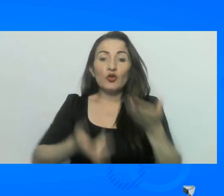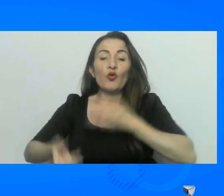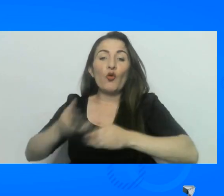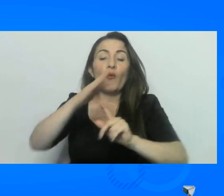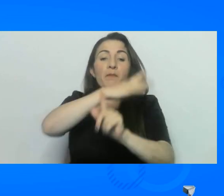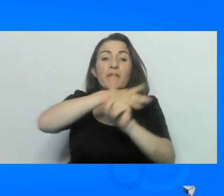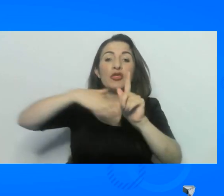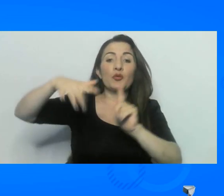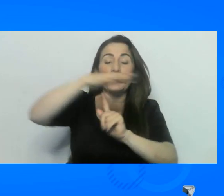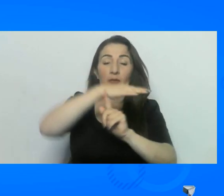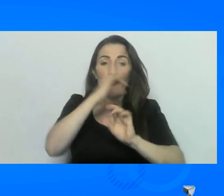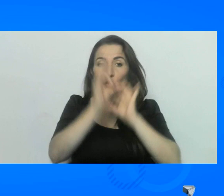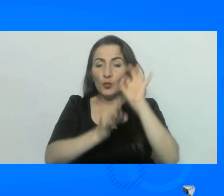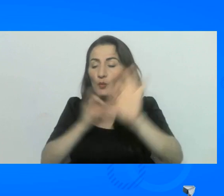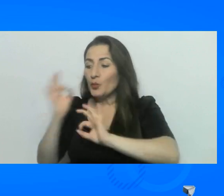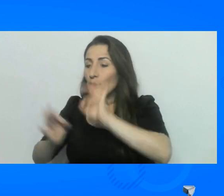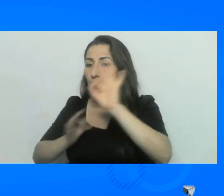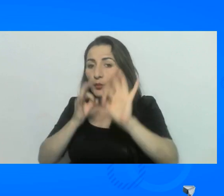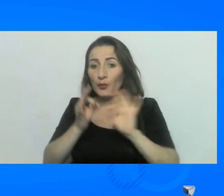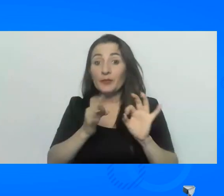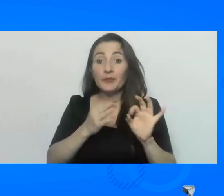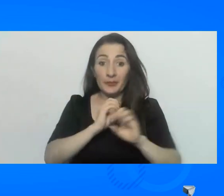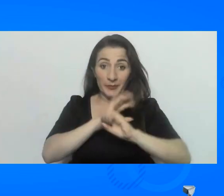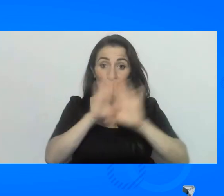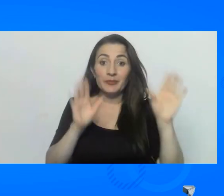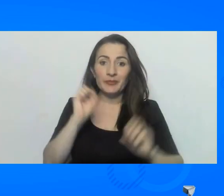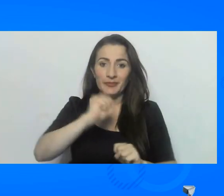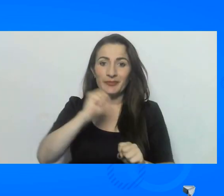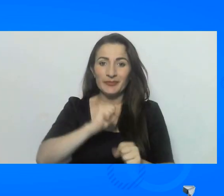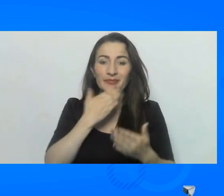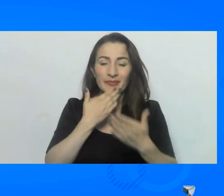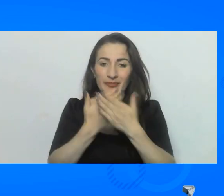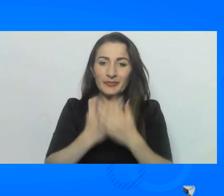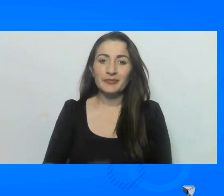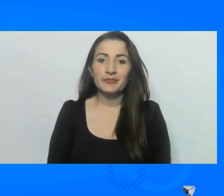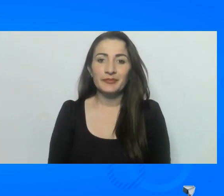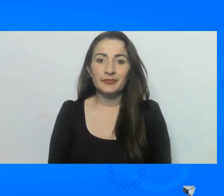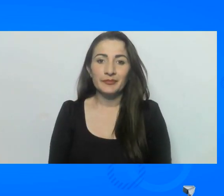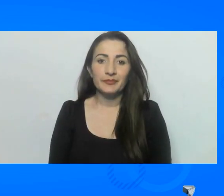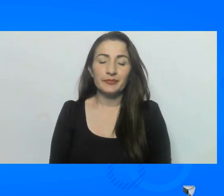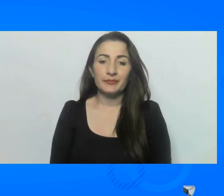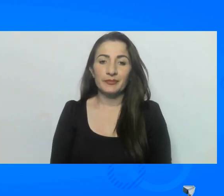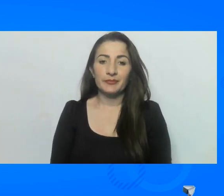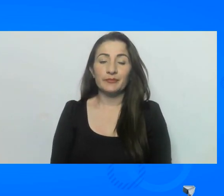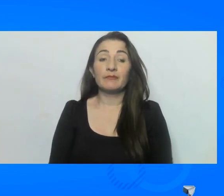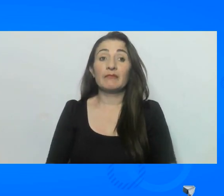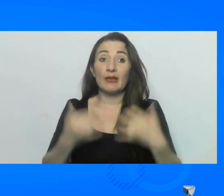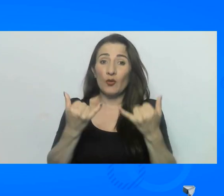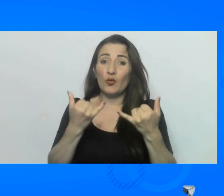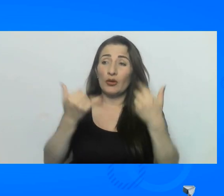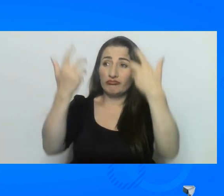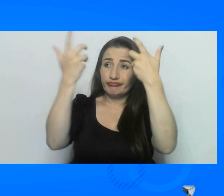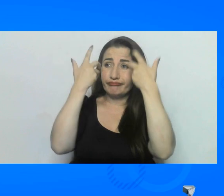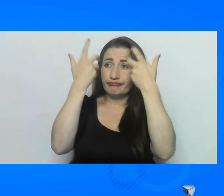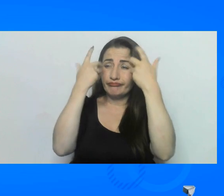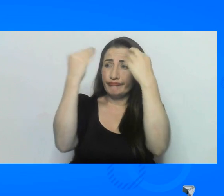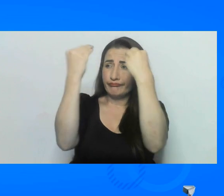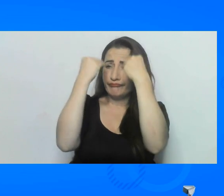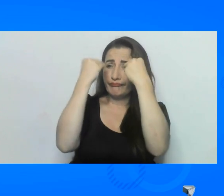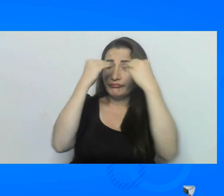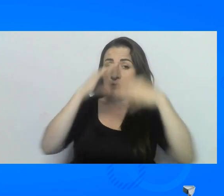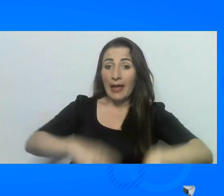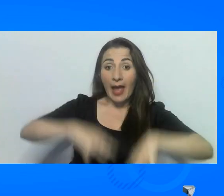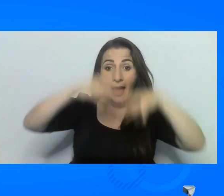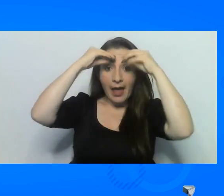y hallar estrategias de cuidado. Claro que sí. Jason, digamos que la cátedra no solamente buscamos aprender, sino